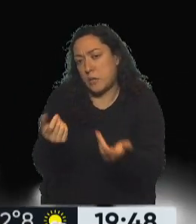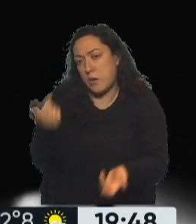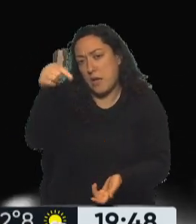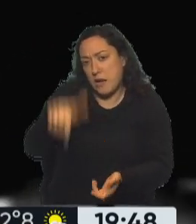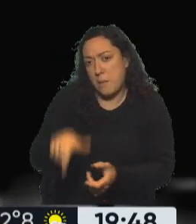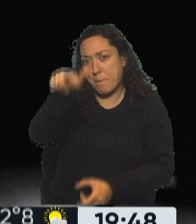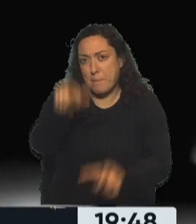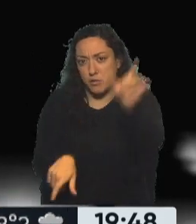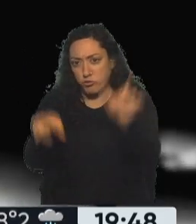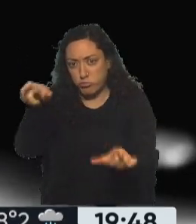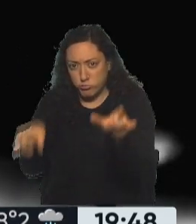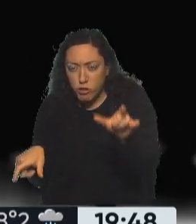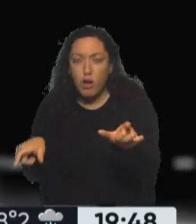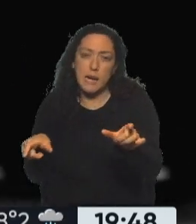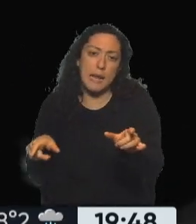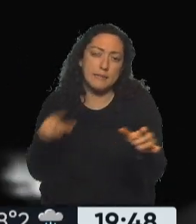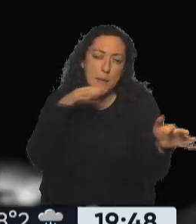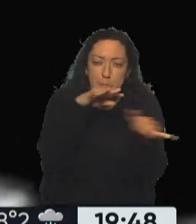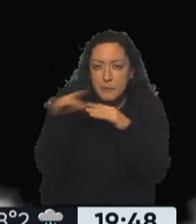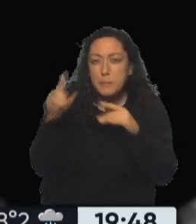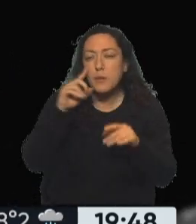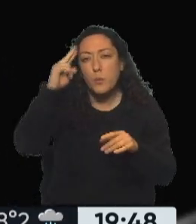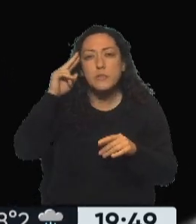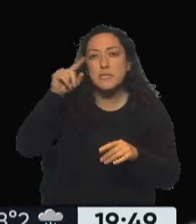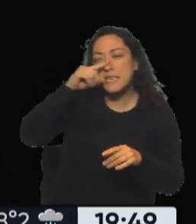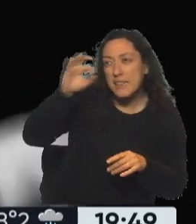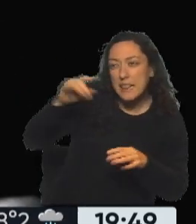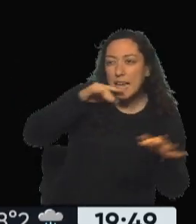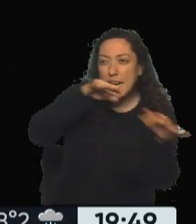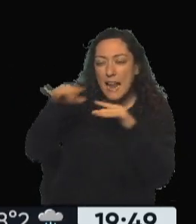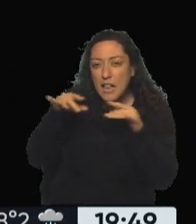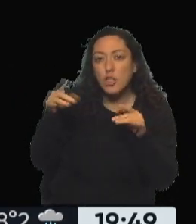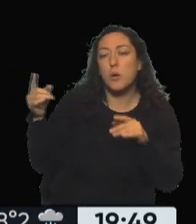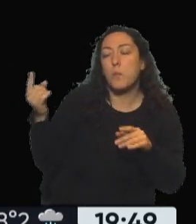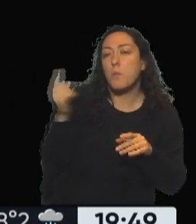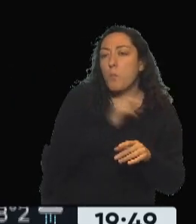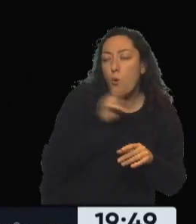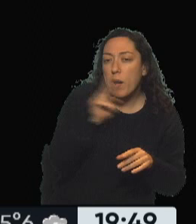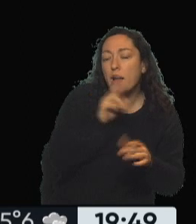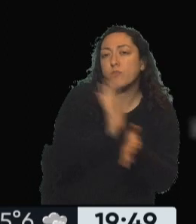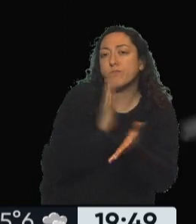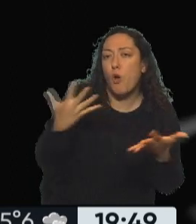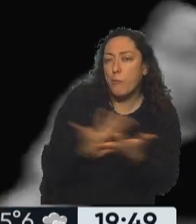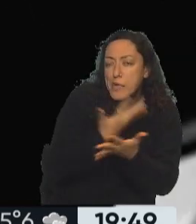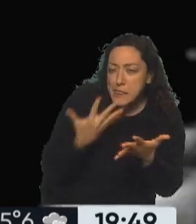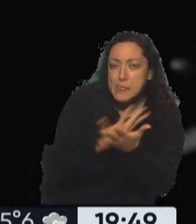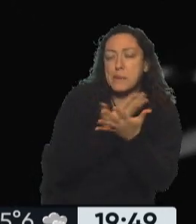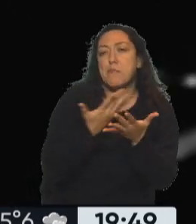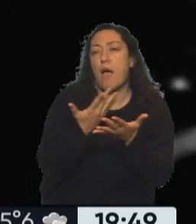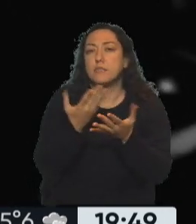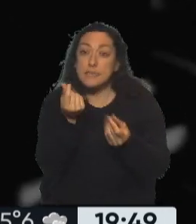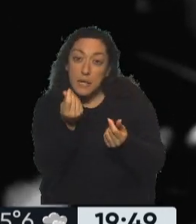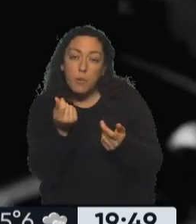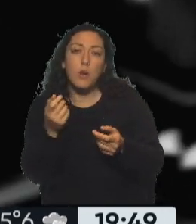montón de gente que vive del relato de los 70, del relato donde la mujer es una víctima, del relato donde los